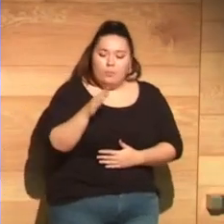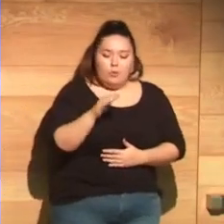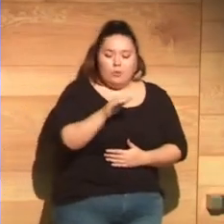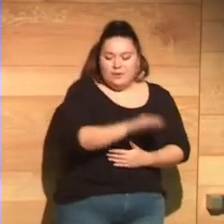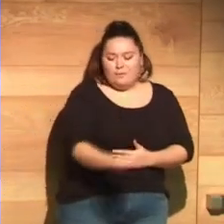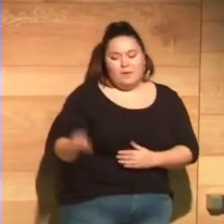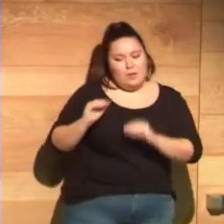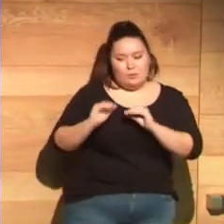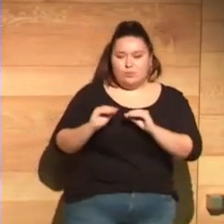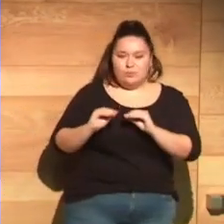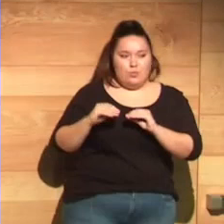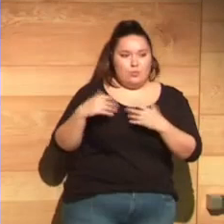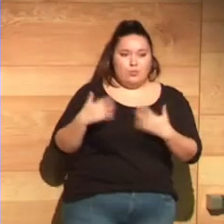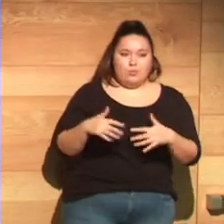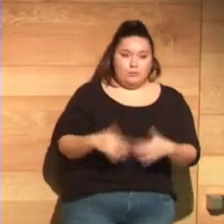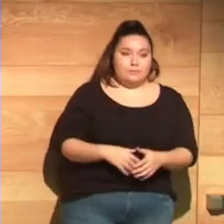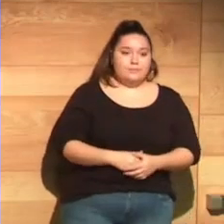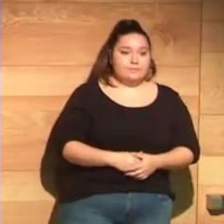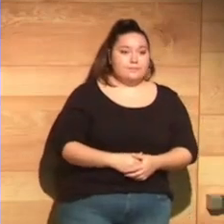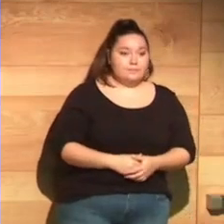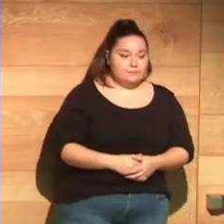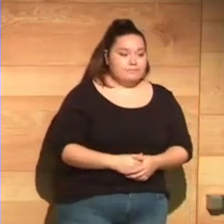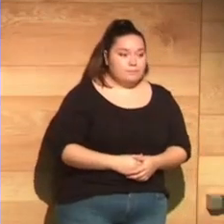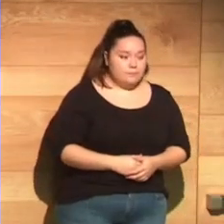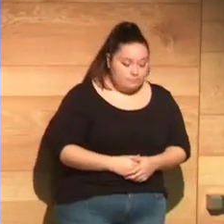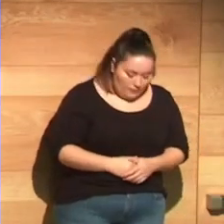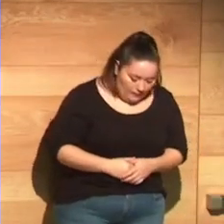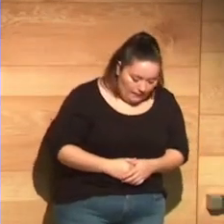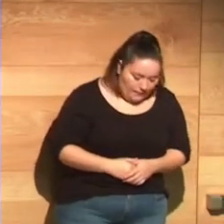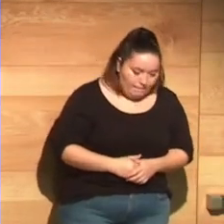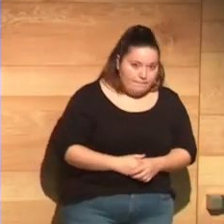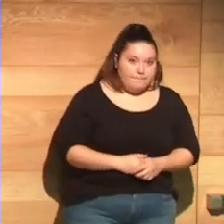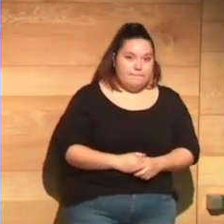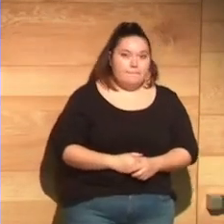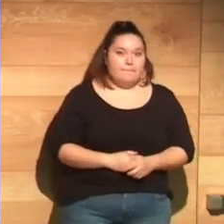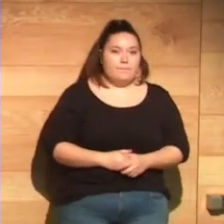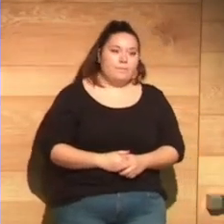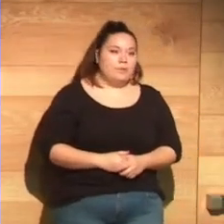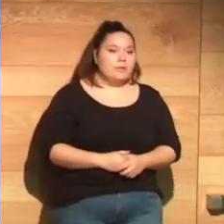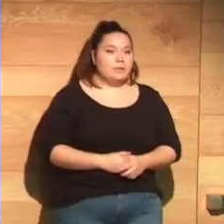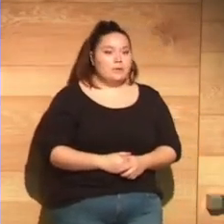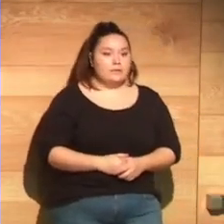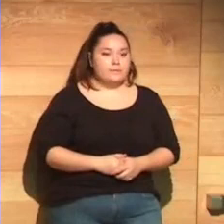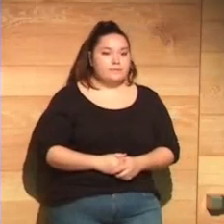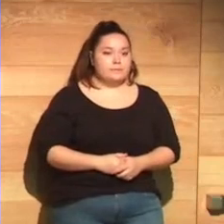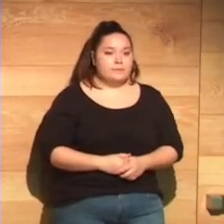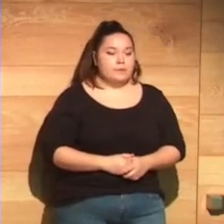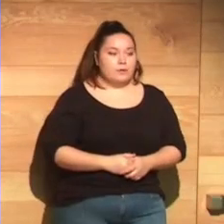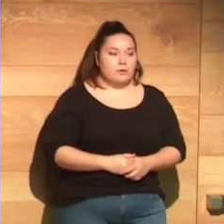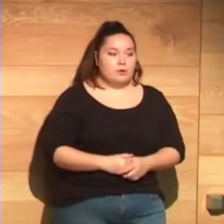ha dolido profundamente por todo lo que... Yo no he tenido su infancia, ¿eh? Mi infancia fue feliz, claro,